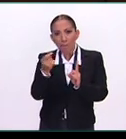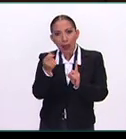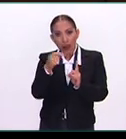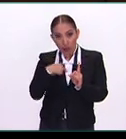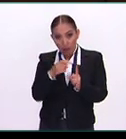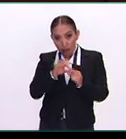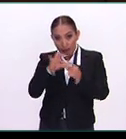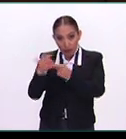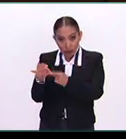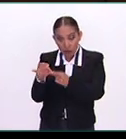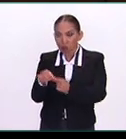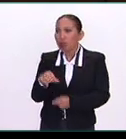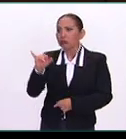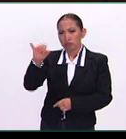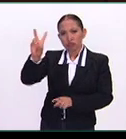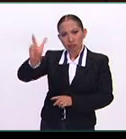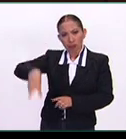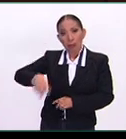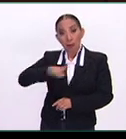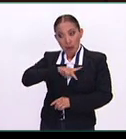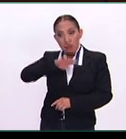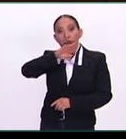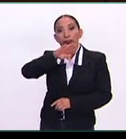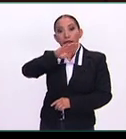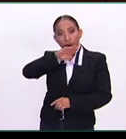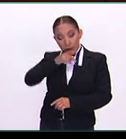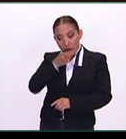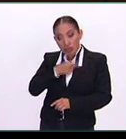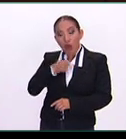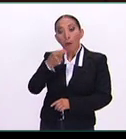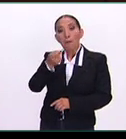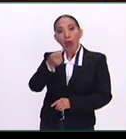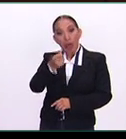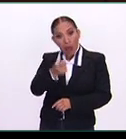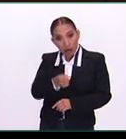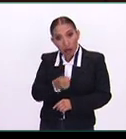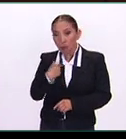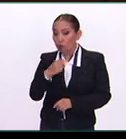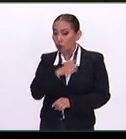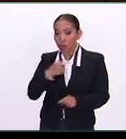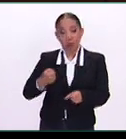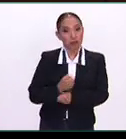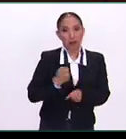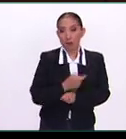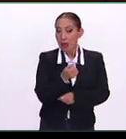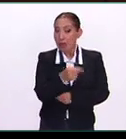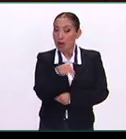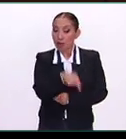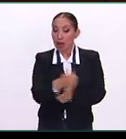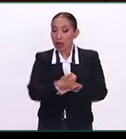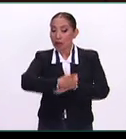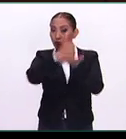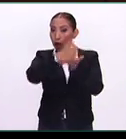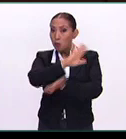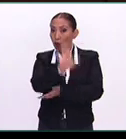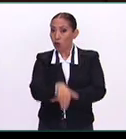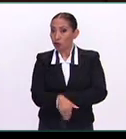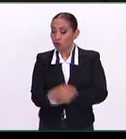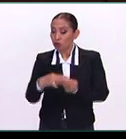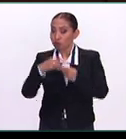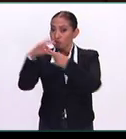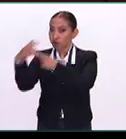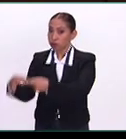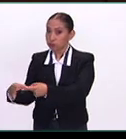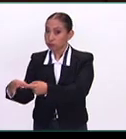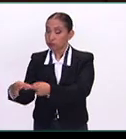Chignahuapan? Y dice, sí, dice, mi mamá nos dijo que el perrito, por eso no hay que pegarles a los perros. Y